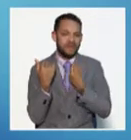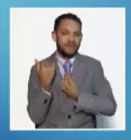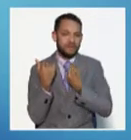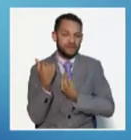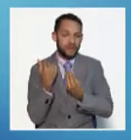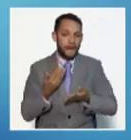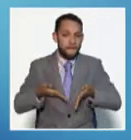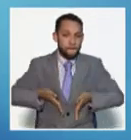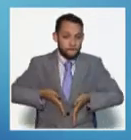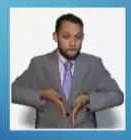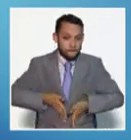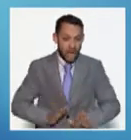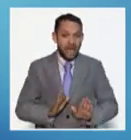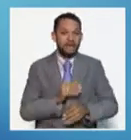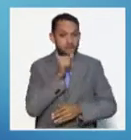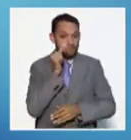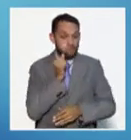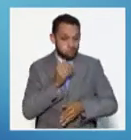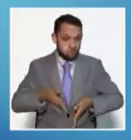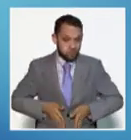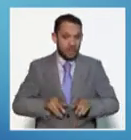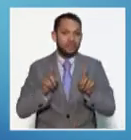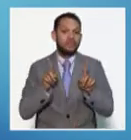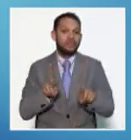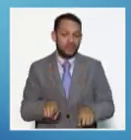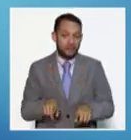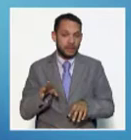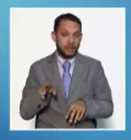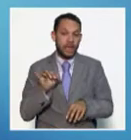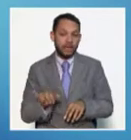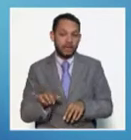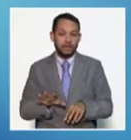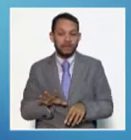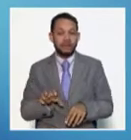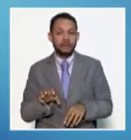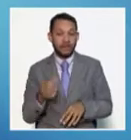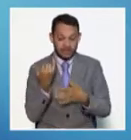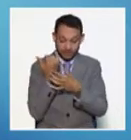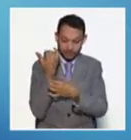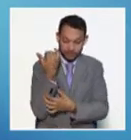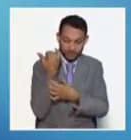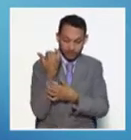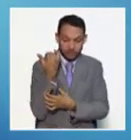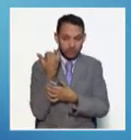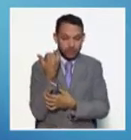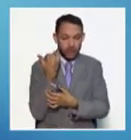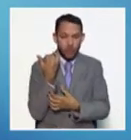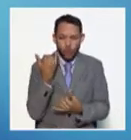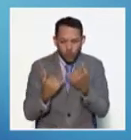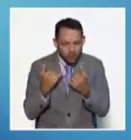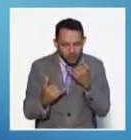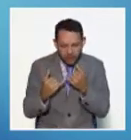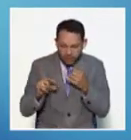bebés durante el parto y también es el sitio donde puede dar cáncer de cuello uterino y posteriormente la parte más baja vemos